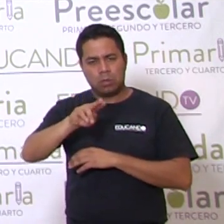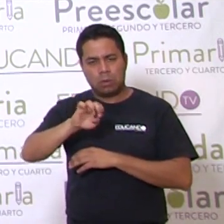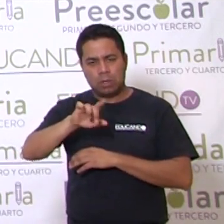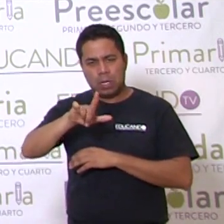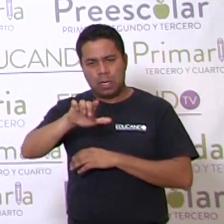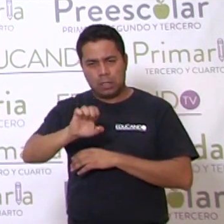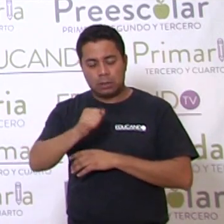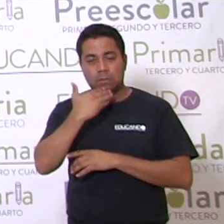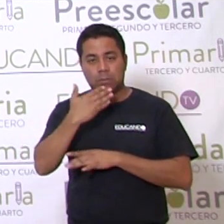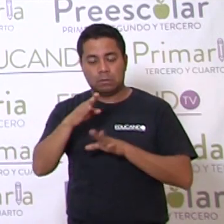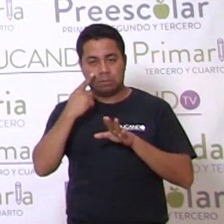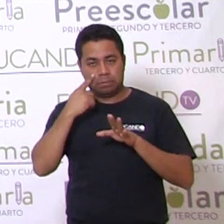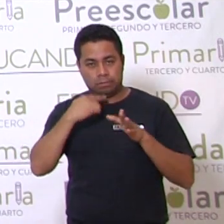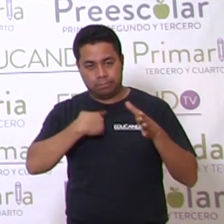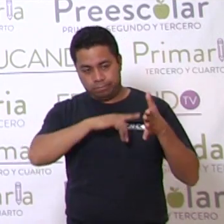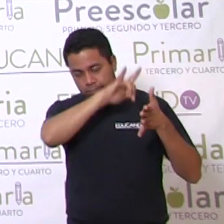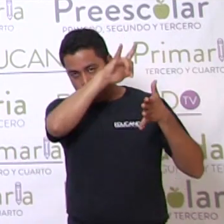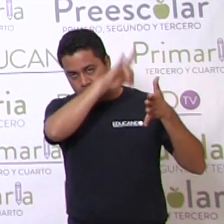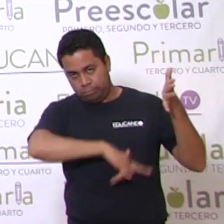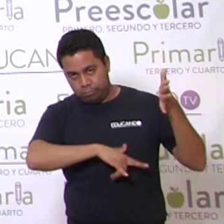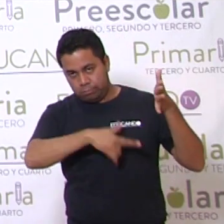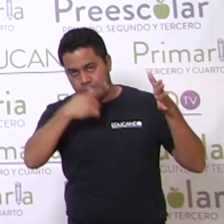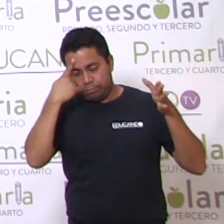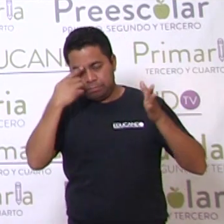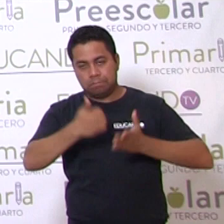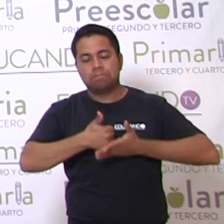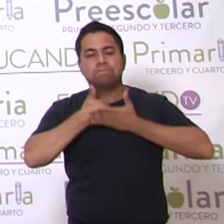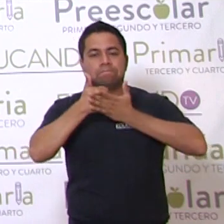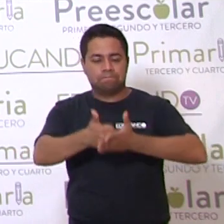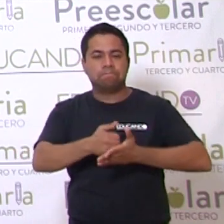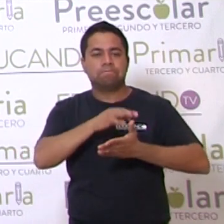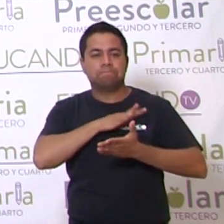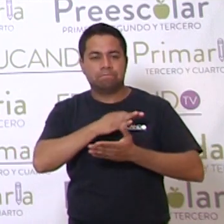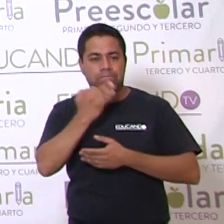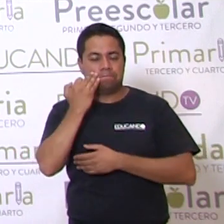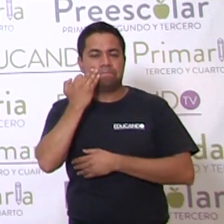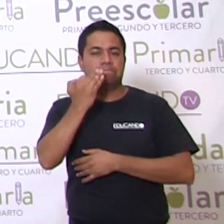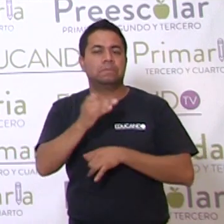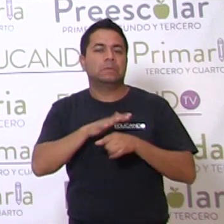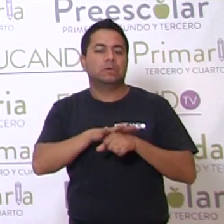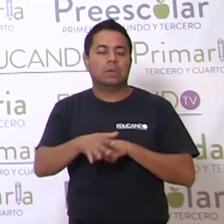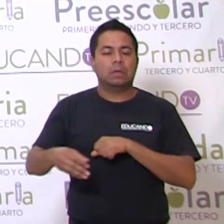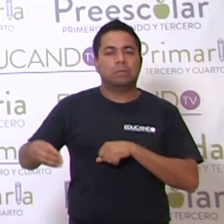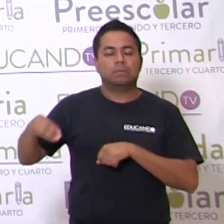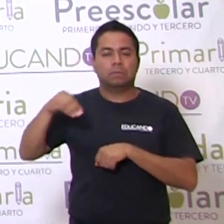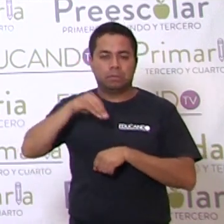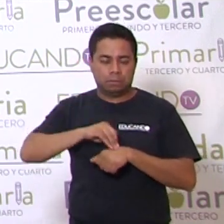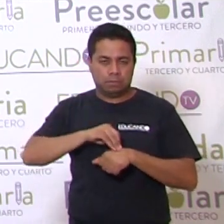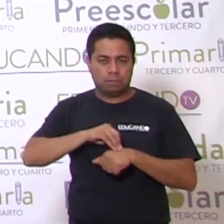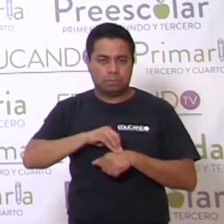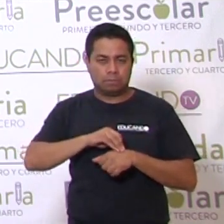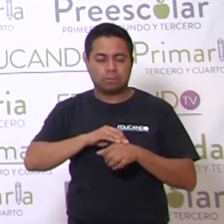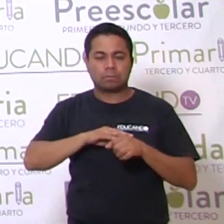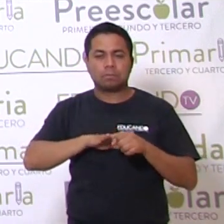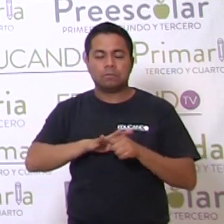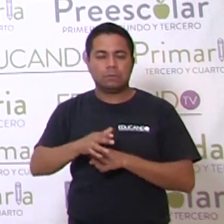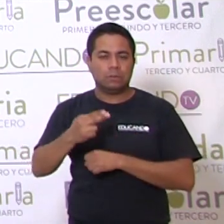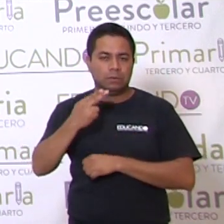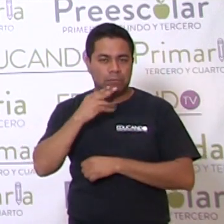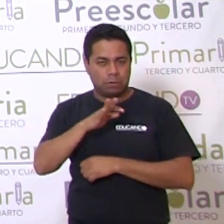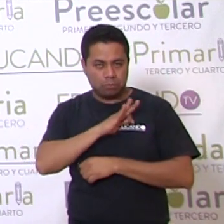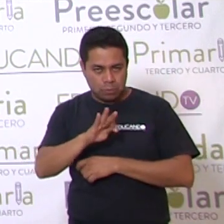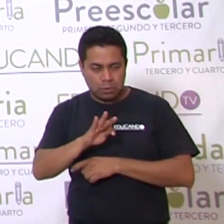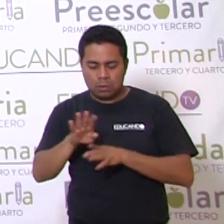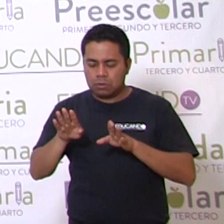laminita que vamos a estar trabajando y que nos va a permitir determinar qué podemos utilizar y en